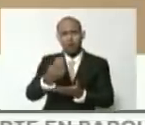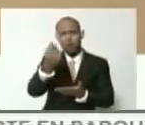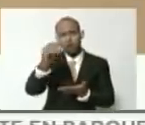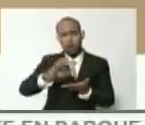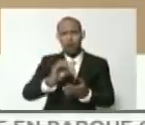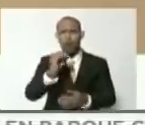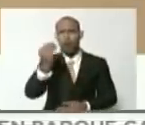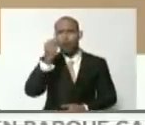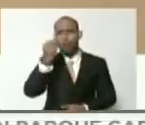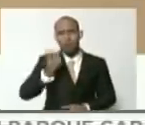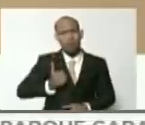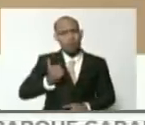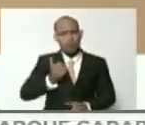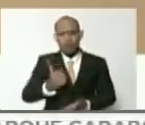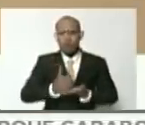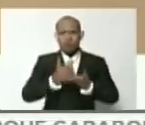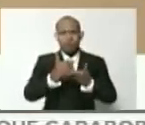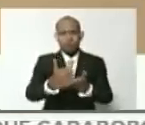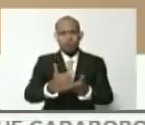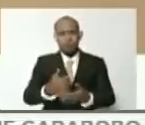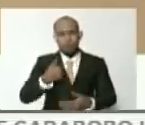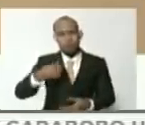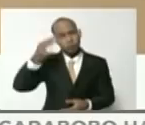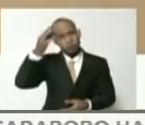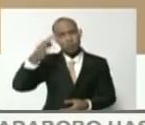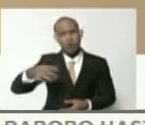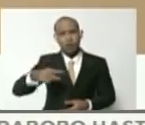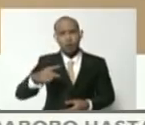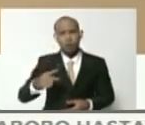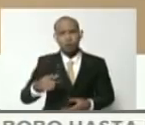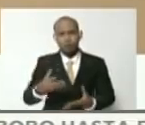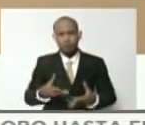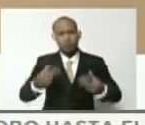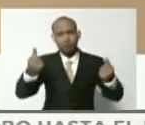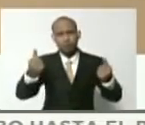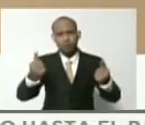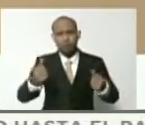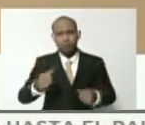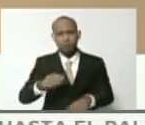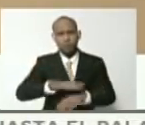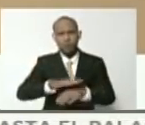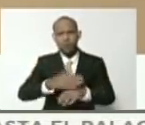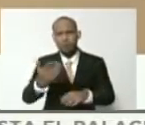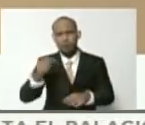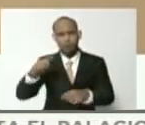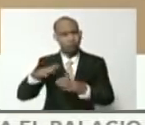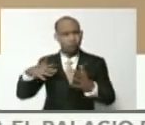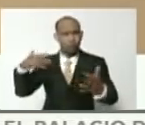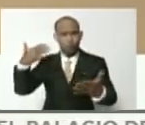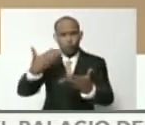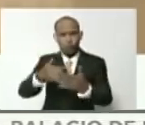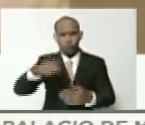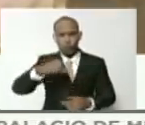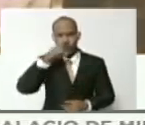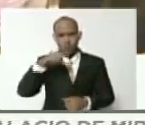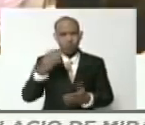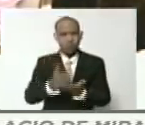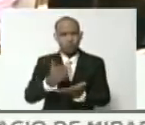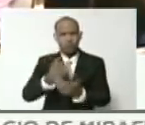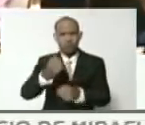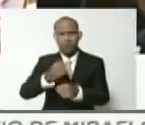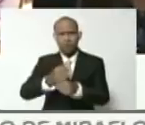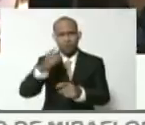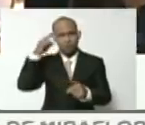que esto ha sido un gran logro. Pero durante todos estos años siempre trabajamos en